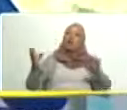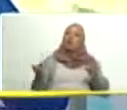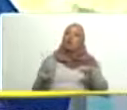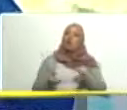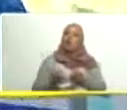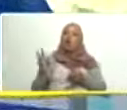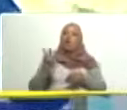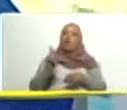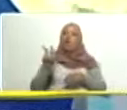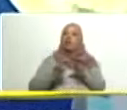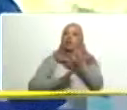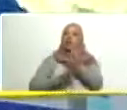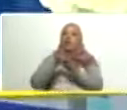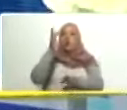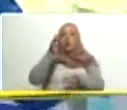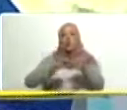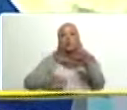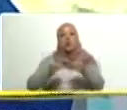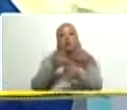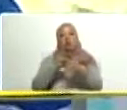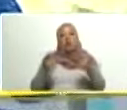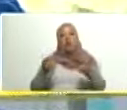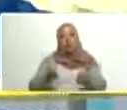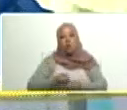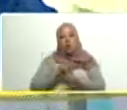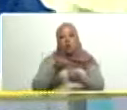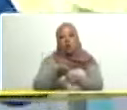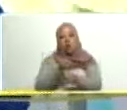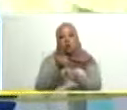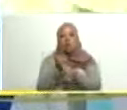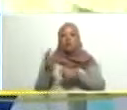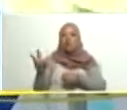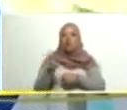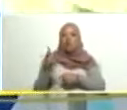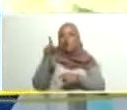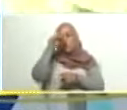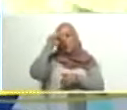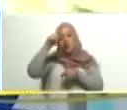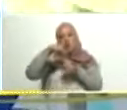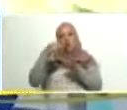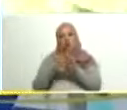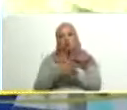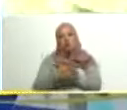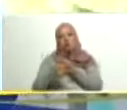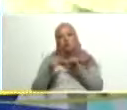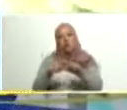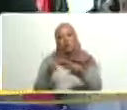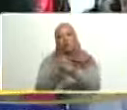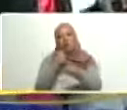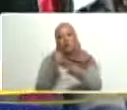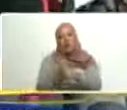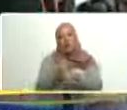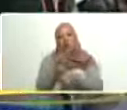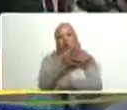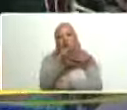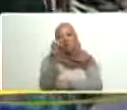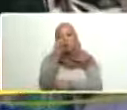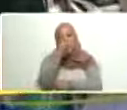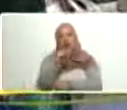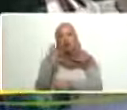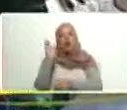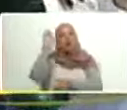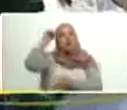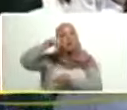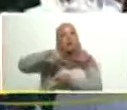una Venezuela justa, próspera, de una Venezuela potencia para celebrar el tricentenario de